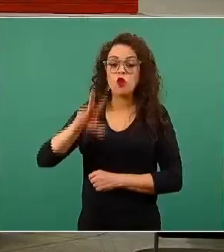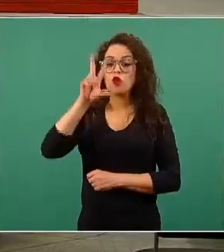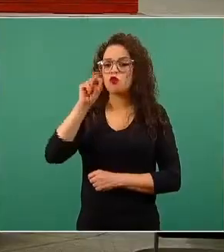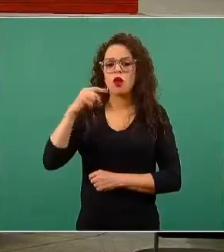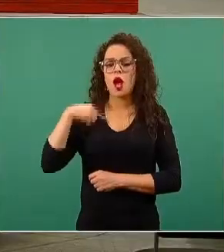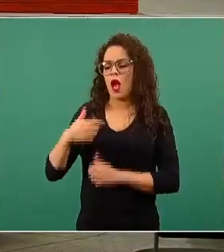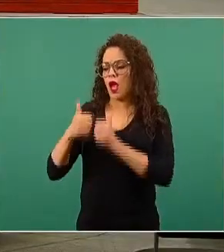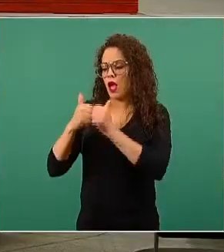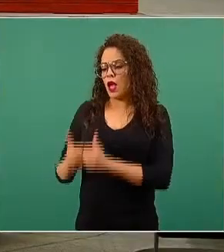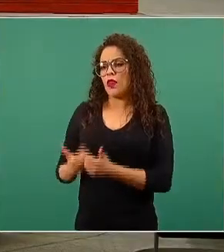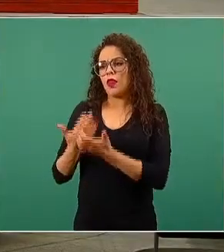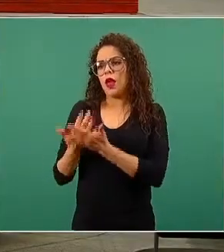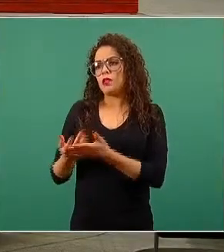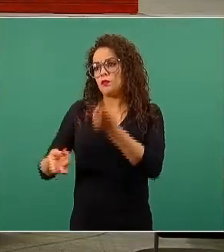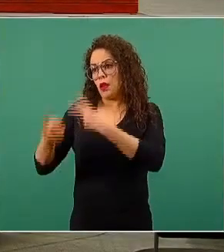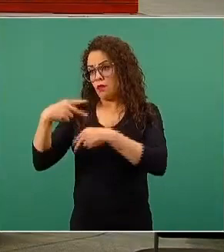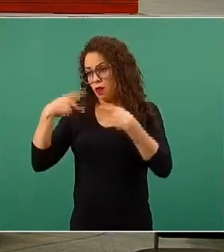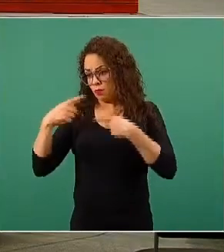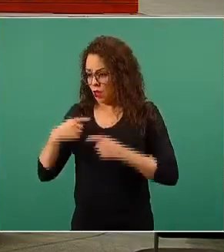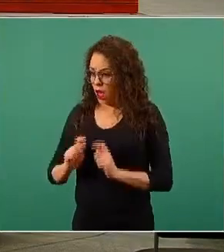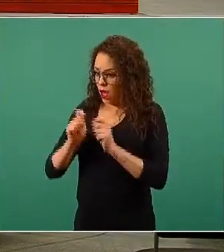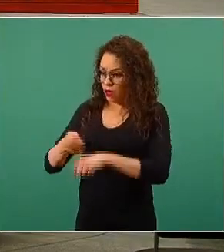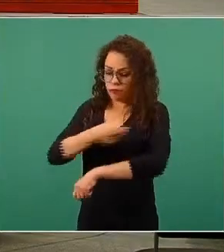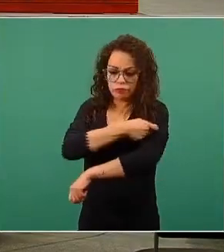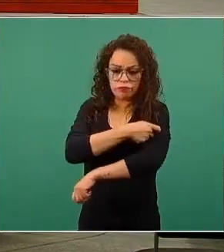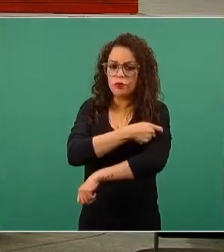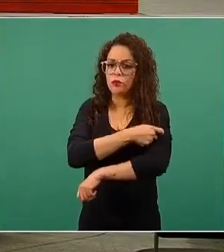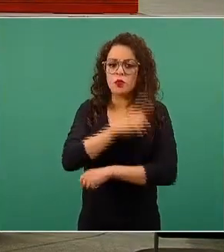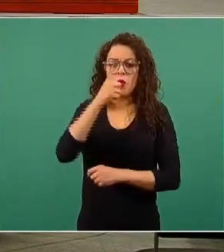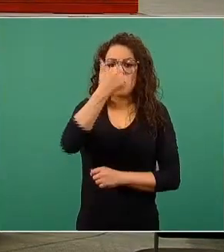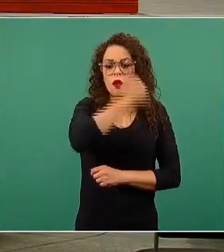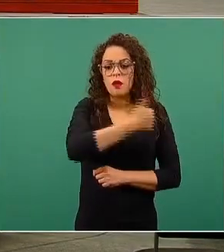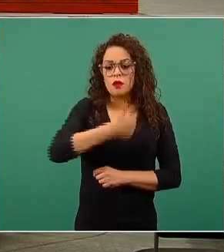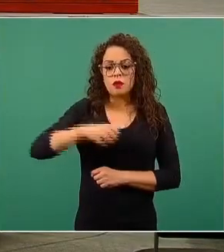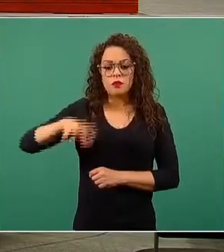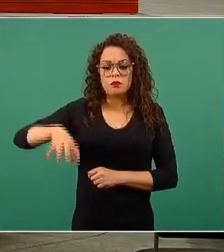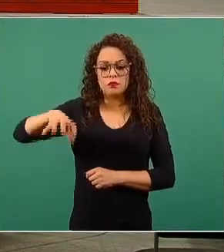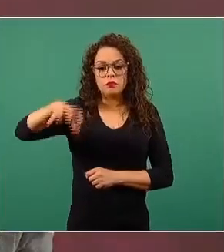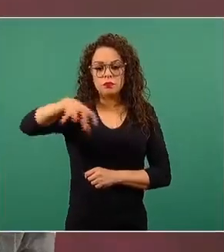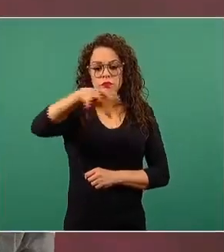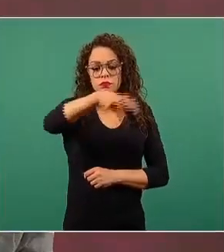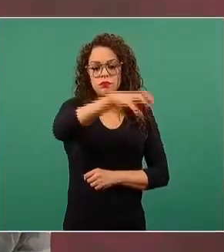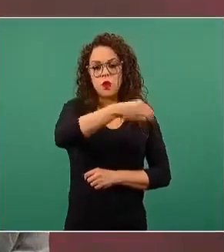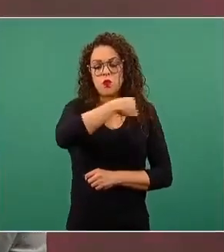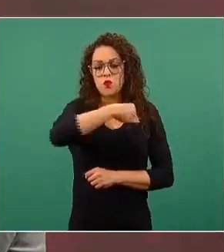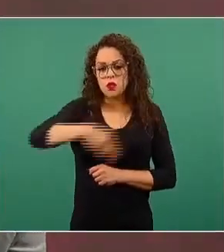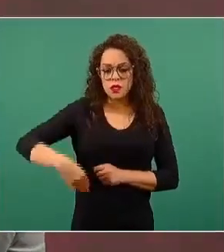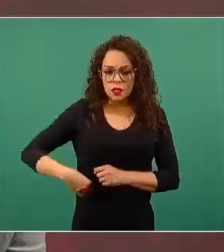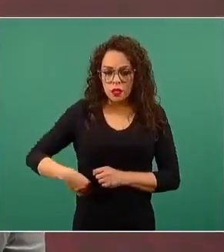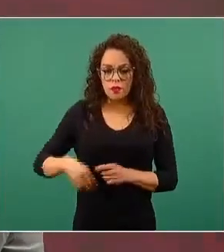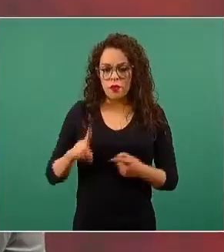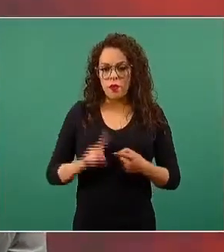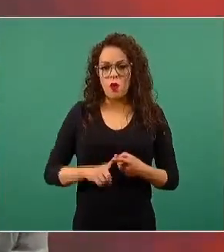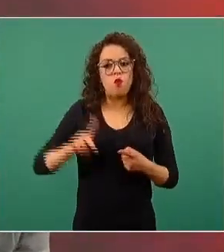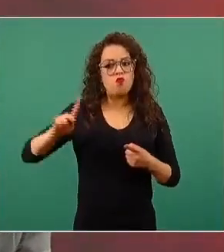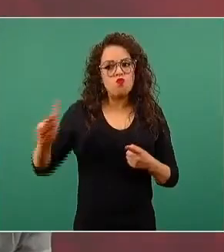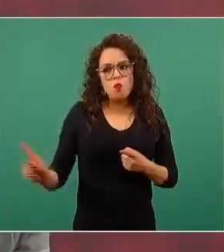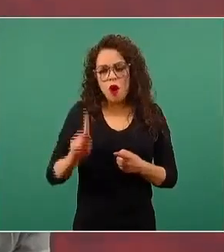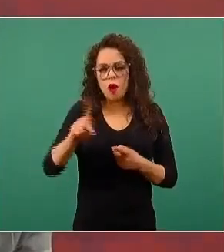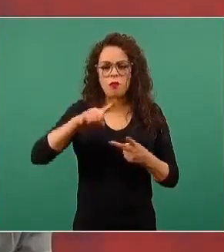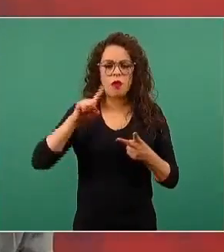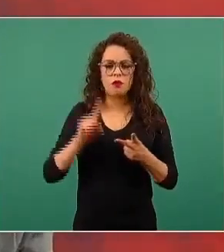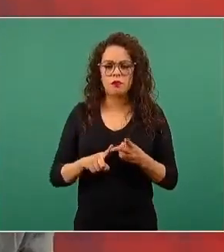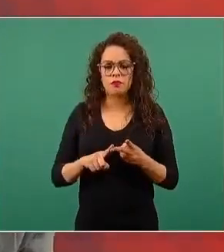de vacunación, sino contemplar en cada demarcación territorial, en cada municipio, a veces en cada pueblo,